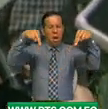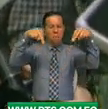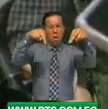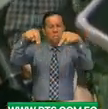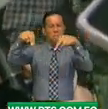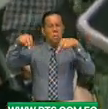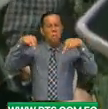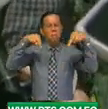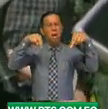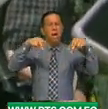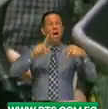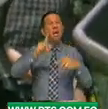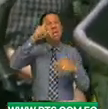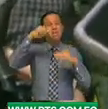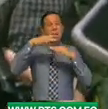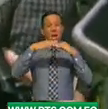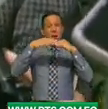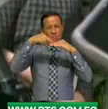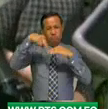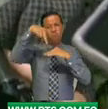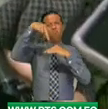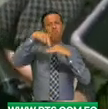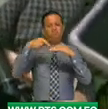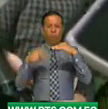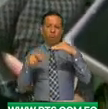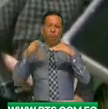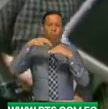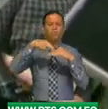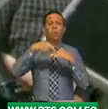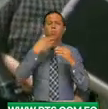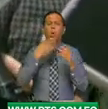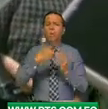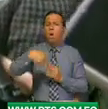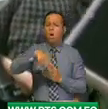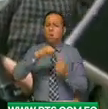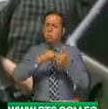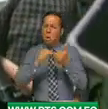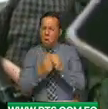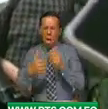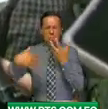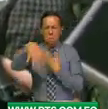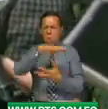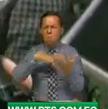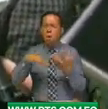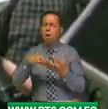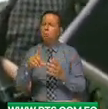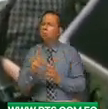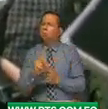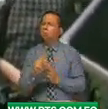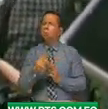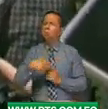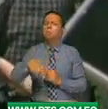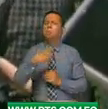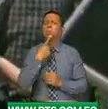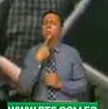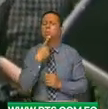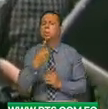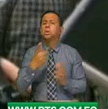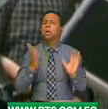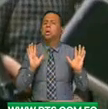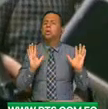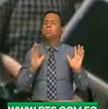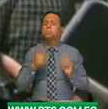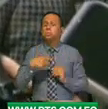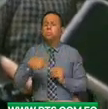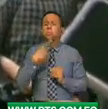ni ningún tipo de intento de amotinamiento, ni de reclamo, ni de malestar. Básicamente han querido hacer esta, repito,